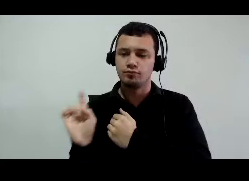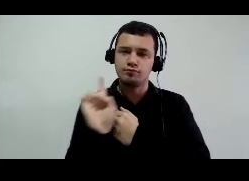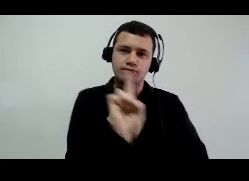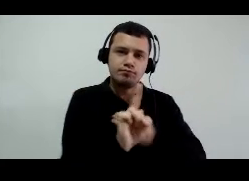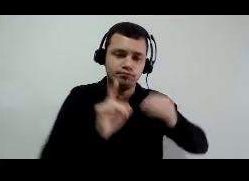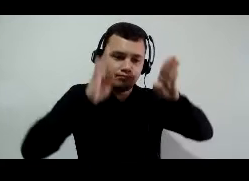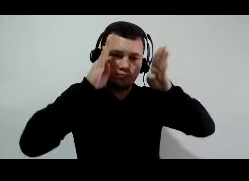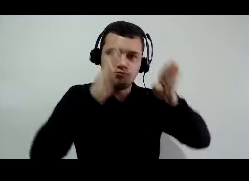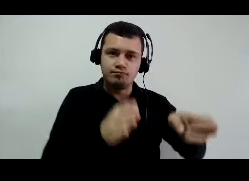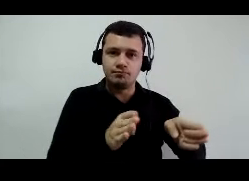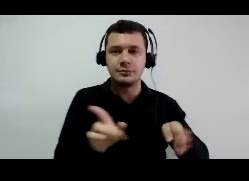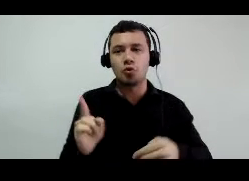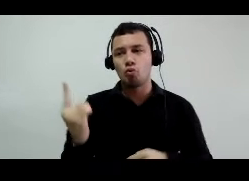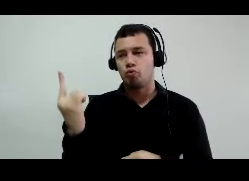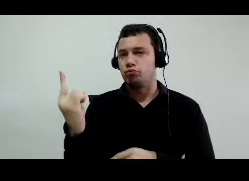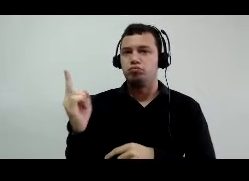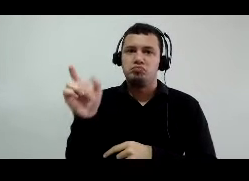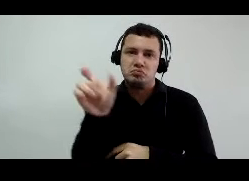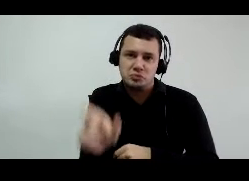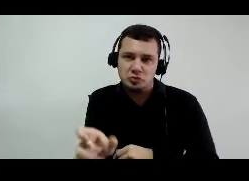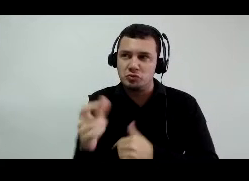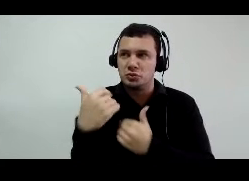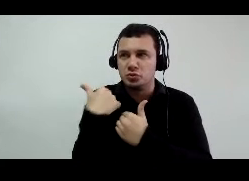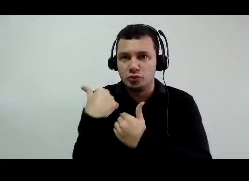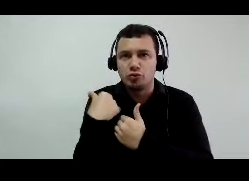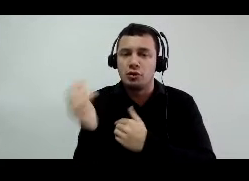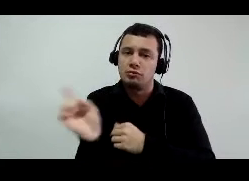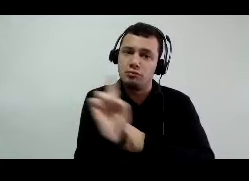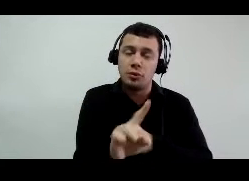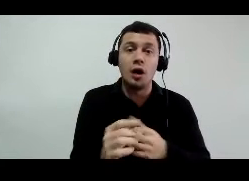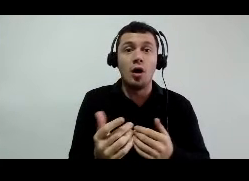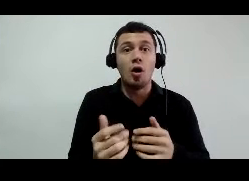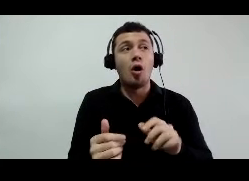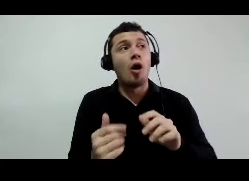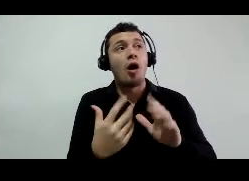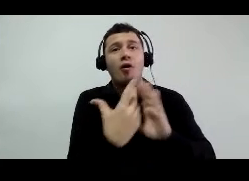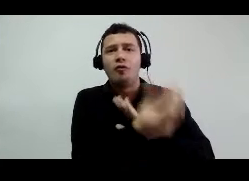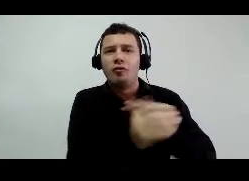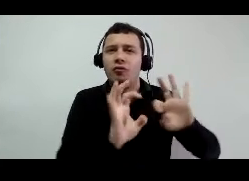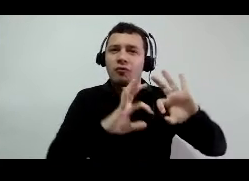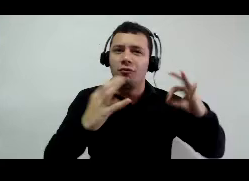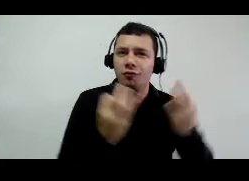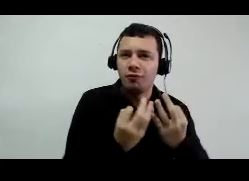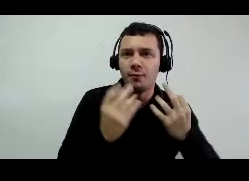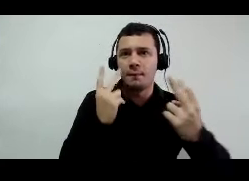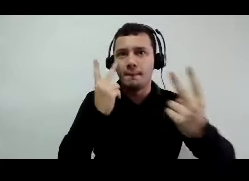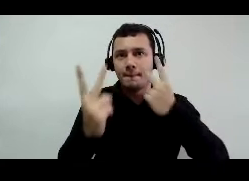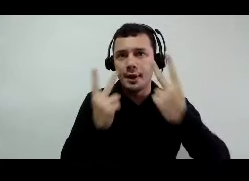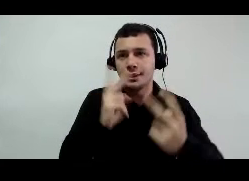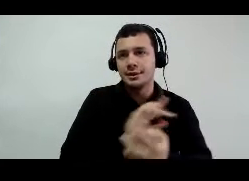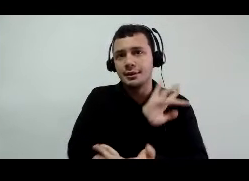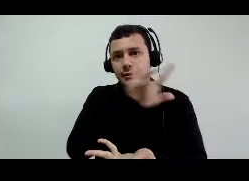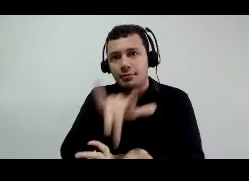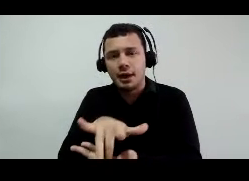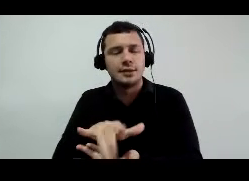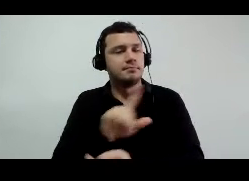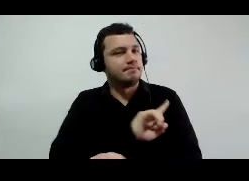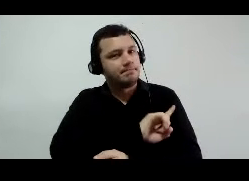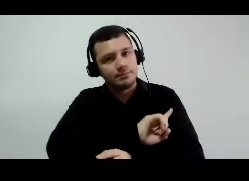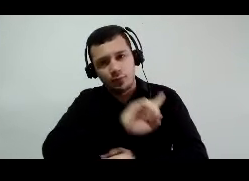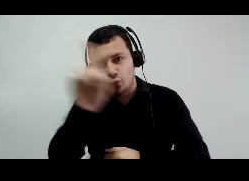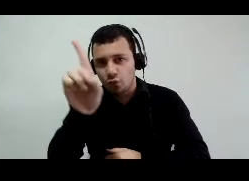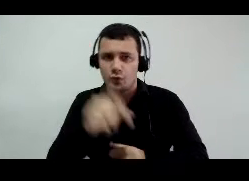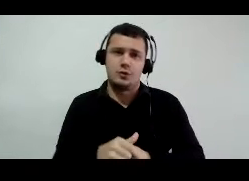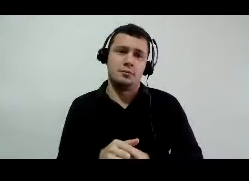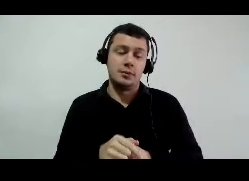debe restringir las visitas. O sea, no se debe tener visita ni acompañamiento de estos pacientes que están